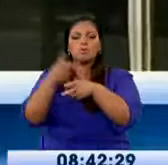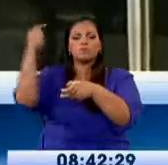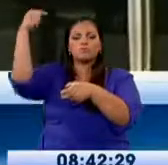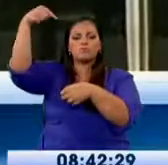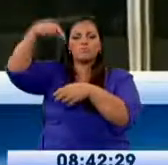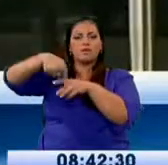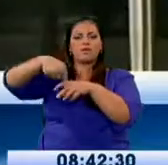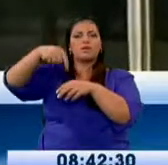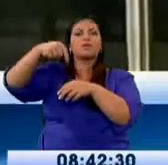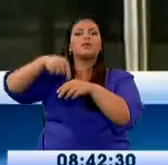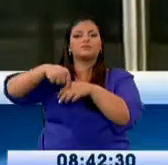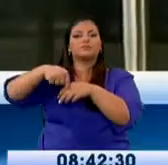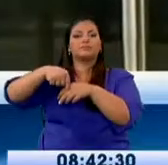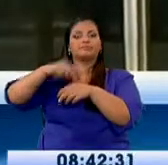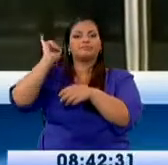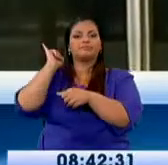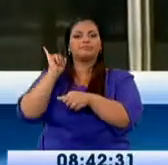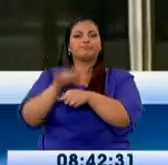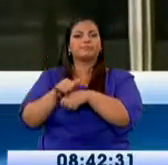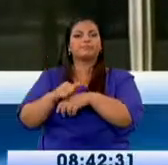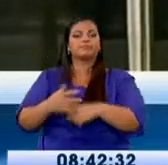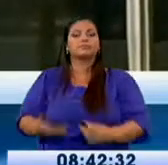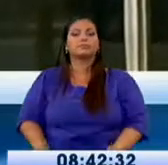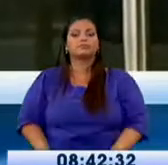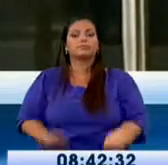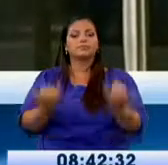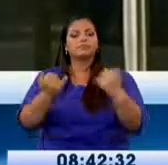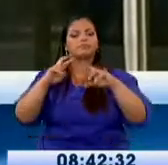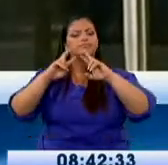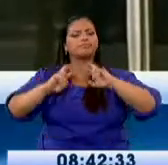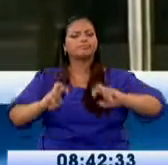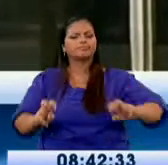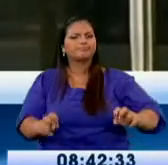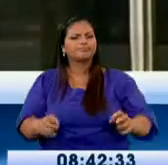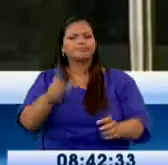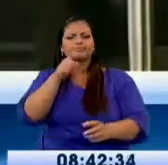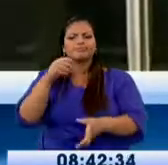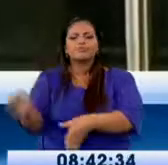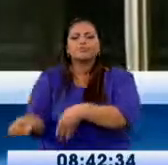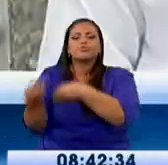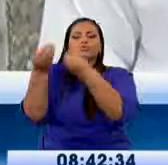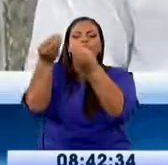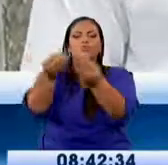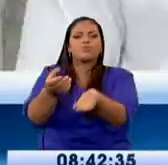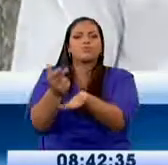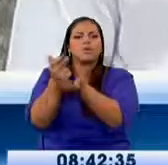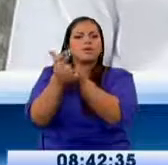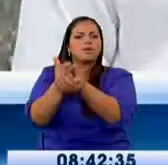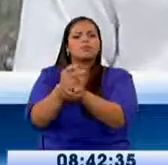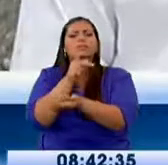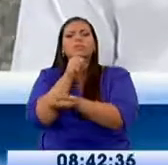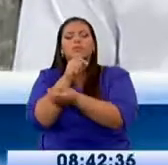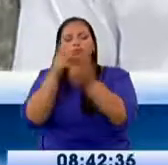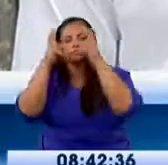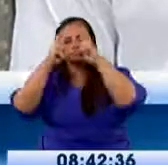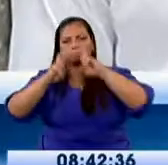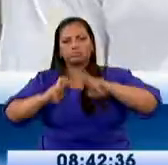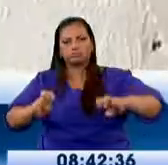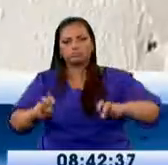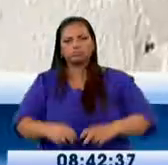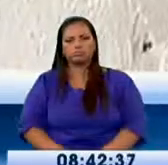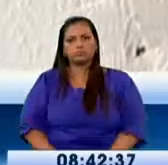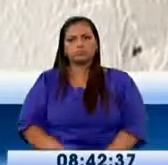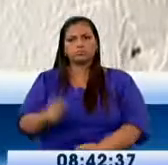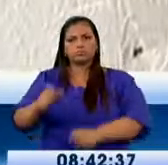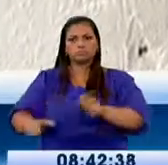toda esa información ya se va a investigar de dónde la presencia de esta arma, cómo así ingresó. Este suceso tiene alarmados a los habitantes